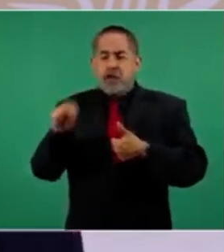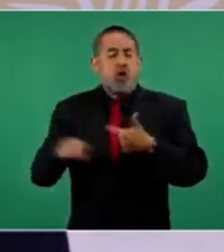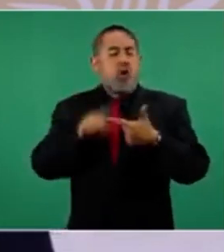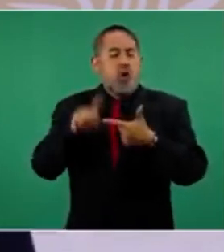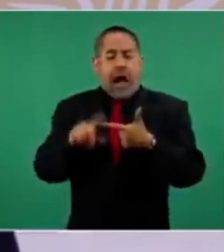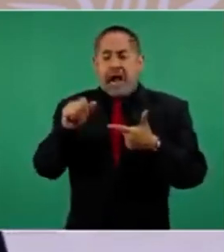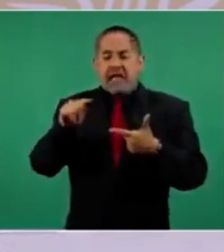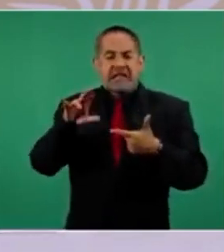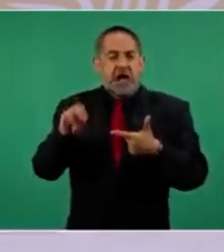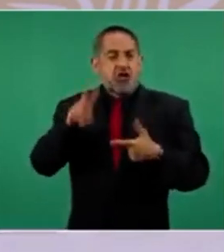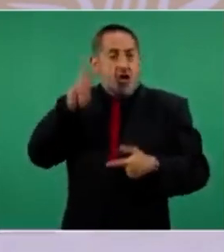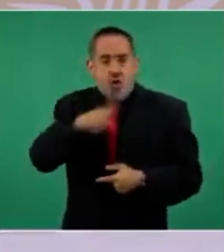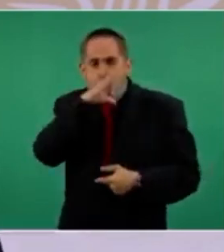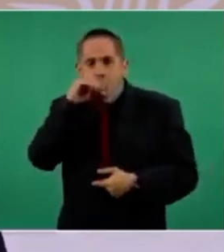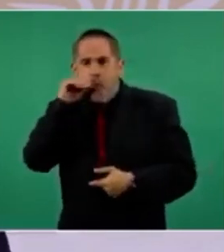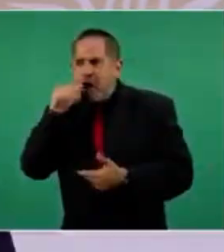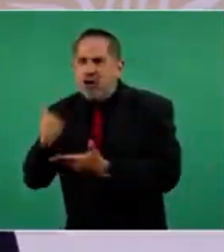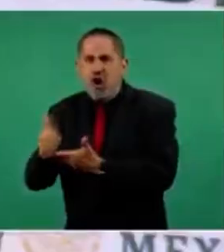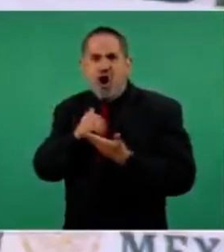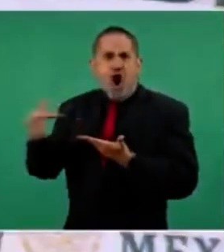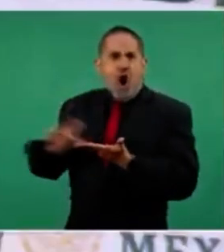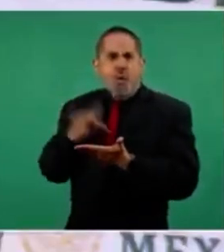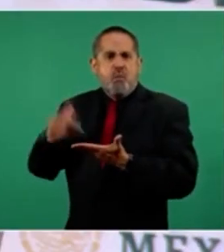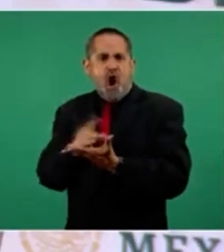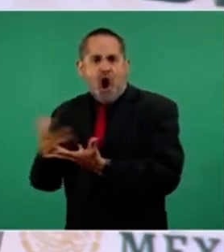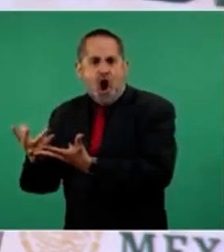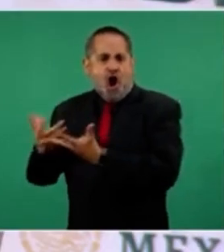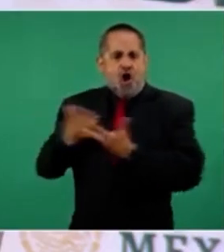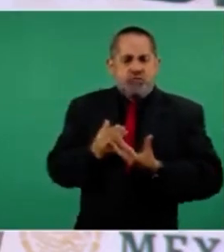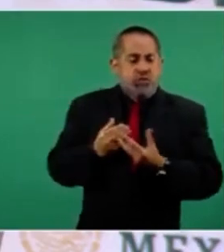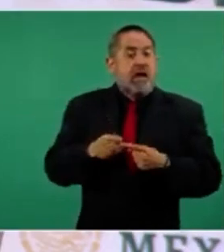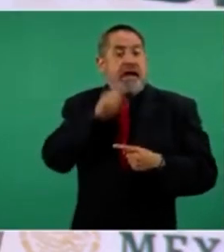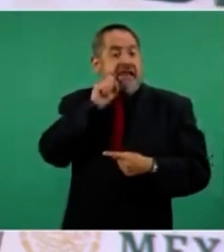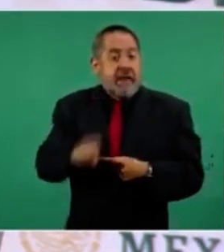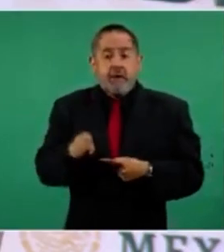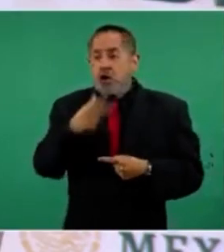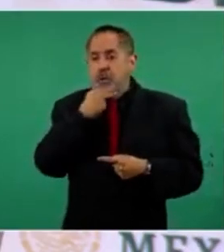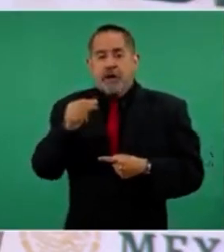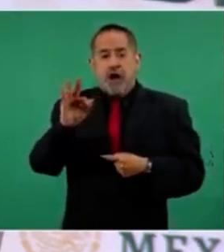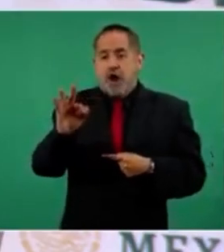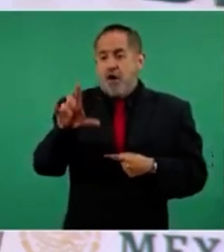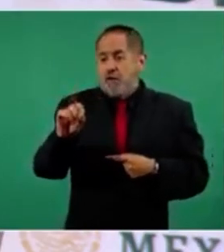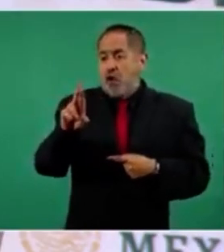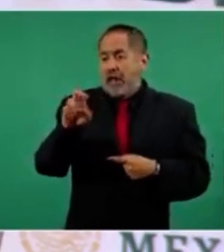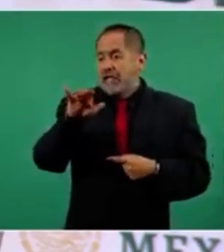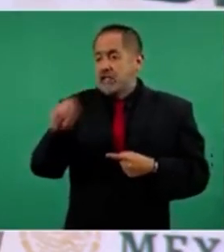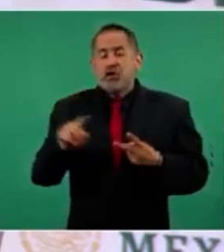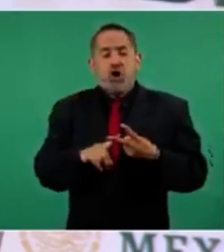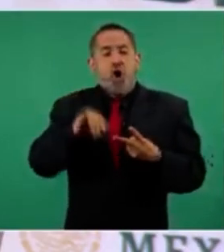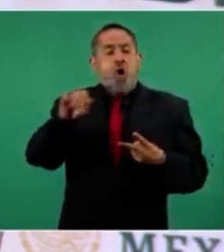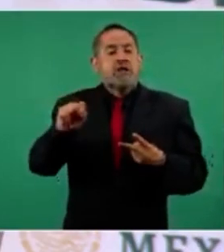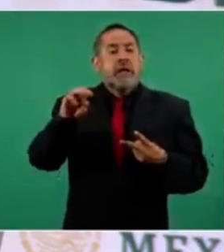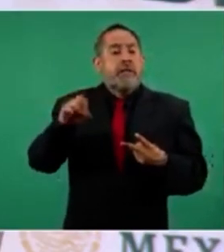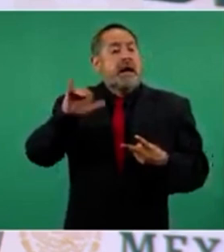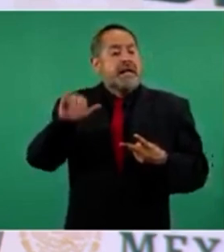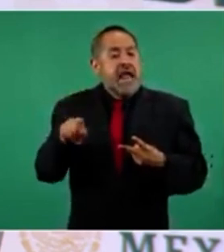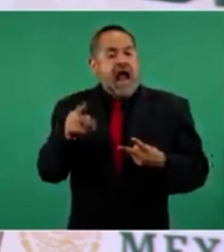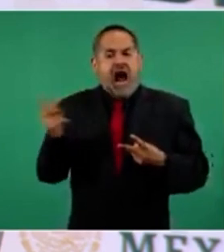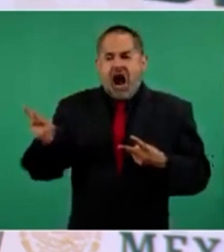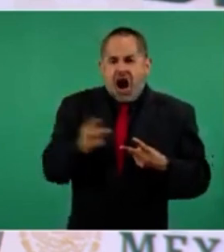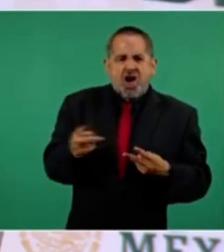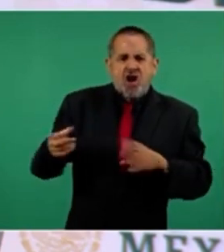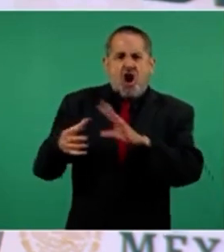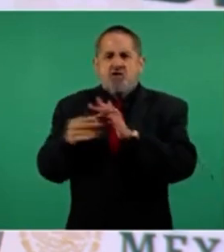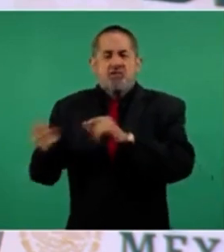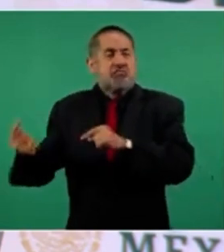y Anastasio Parrodi. Los cubanos Florencio Villarreal y José María Pérez Hernández lanzaron